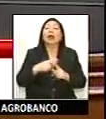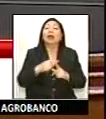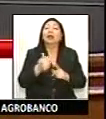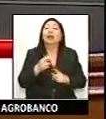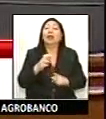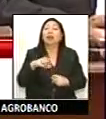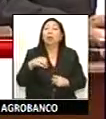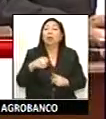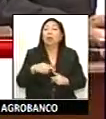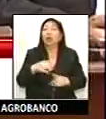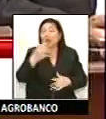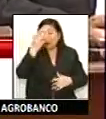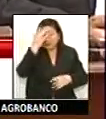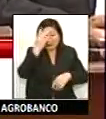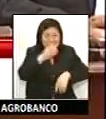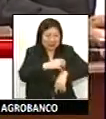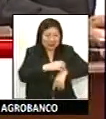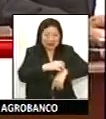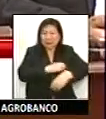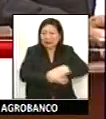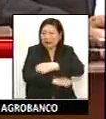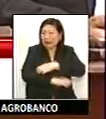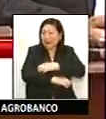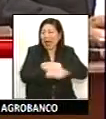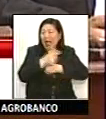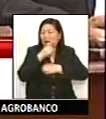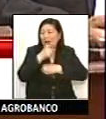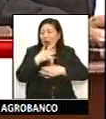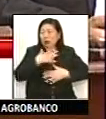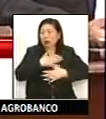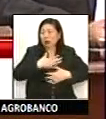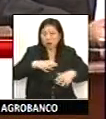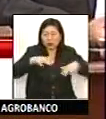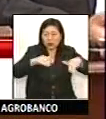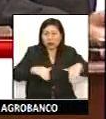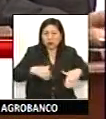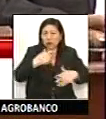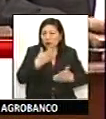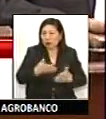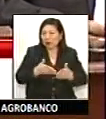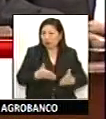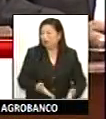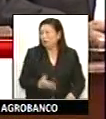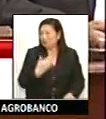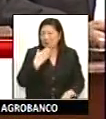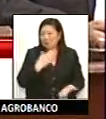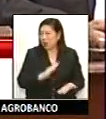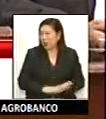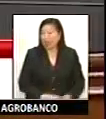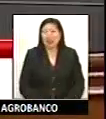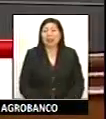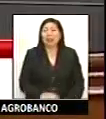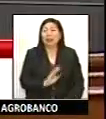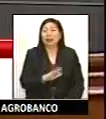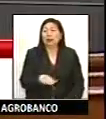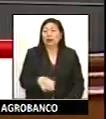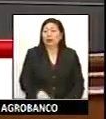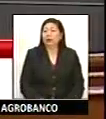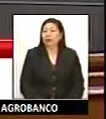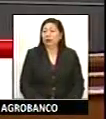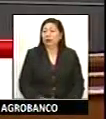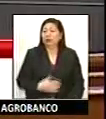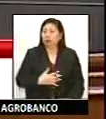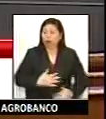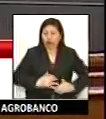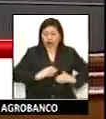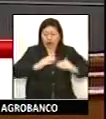están enfermándose de la piel porque se están bañándose con agua que se siembra el arroz a riego. Los niños abultados los estómagos porque